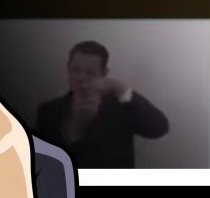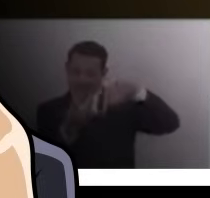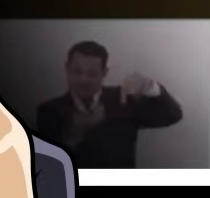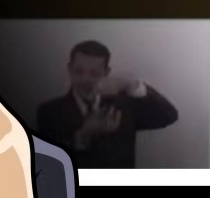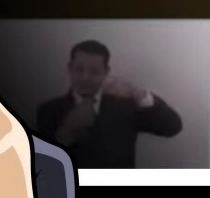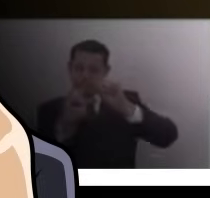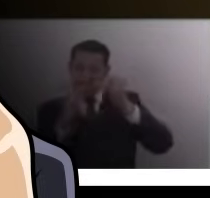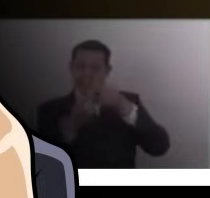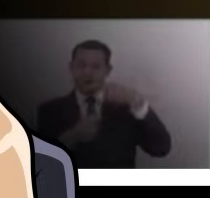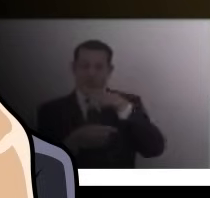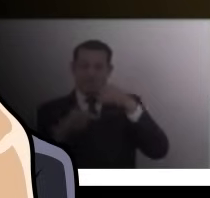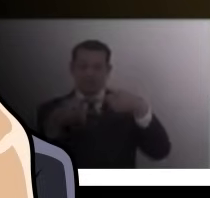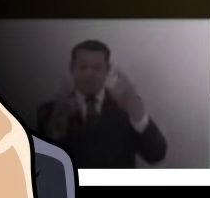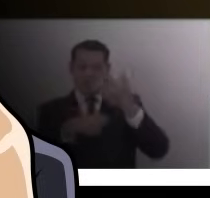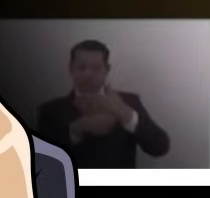de ustedes.